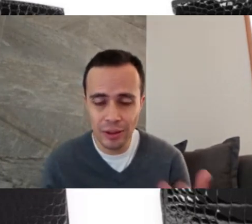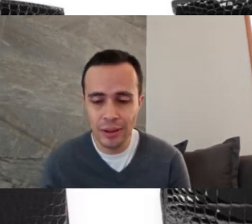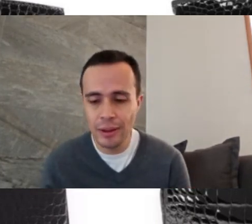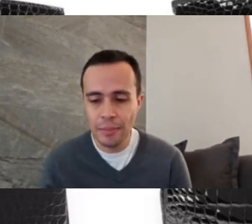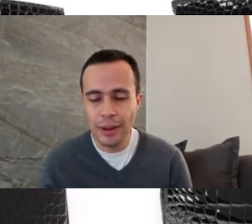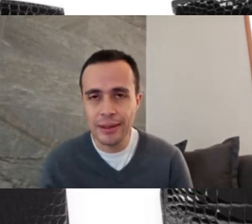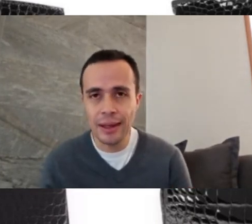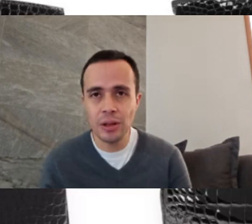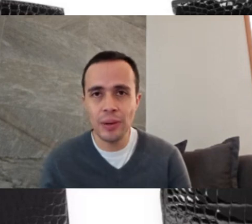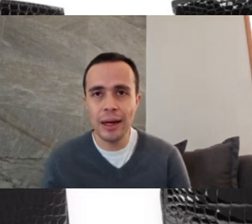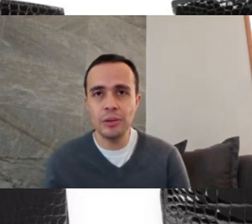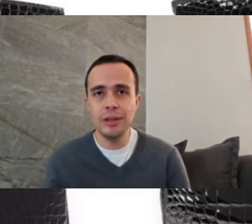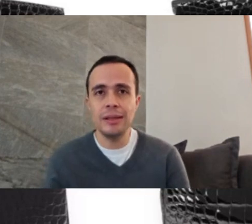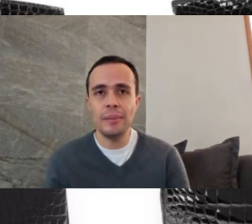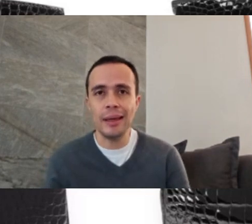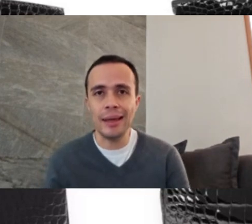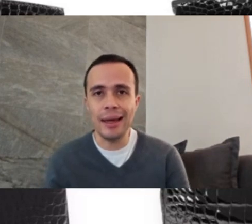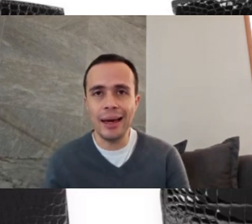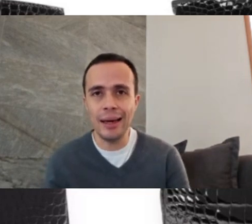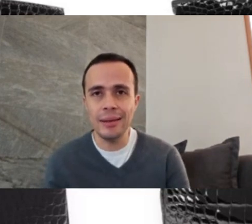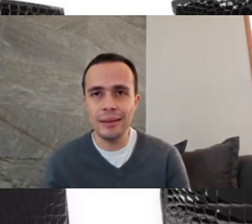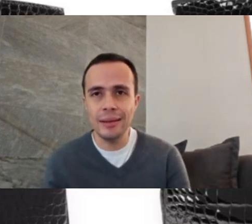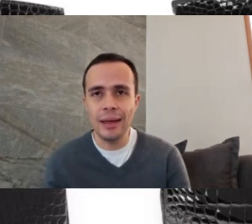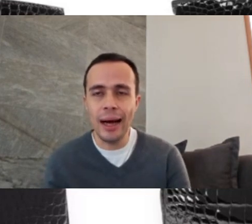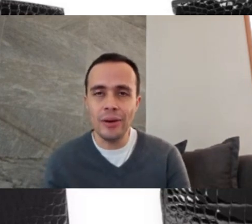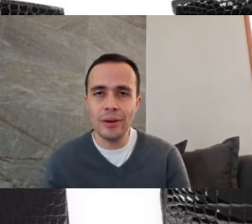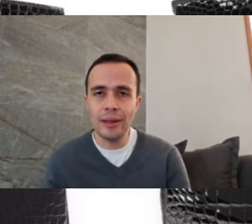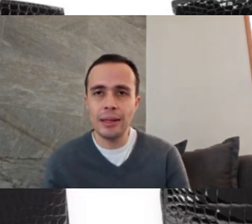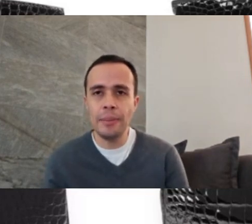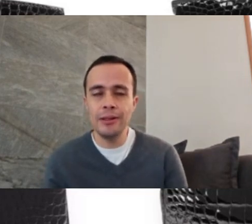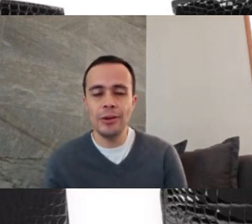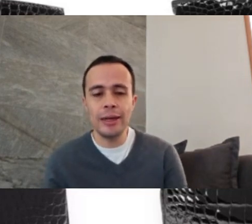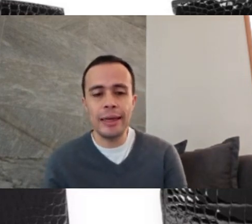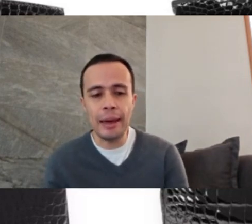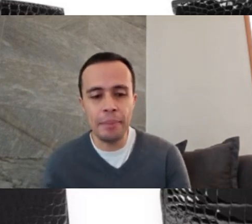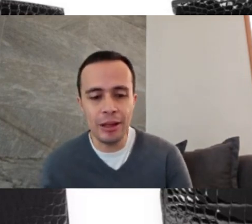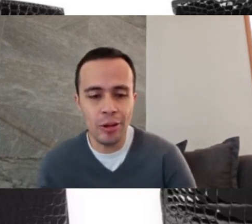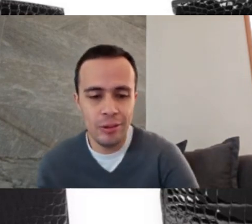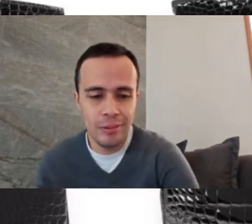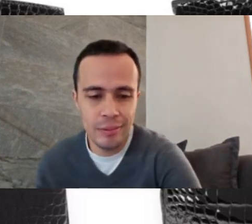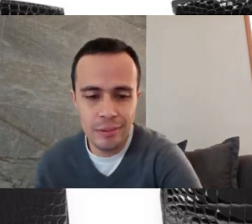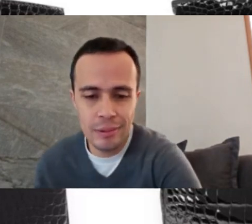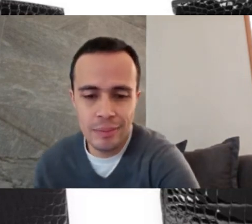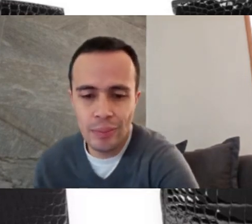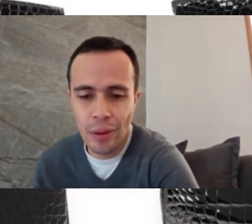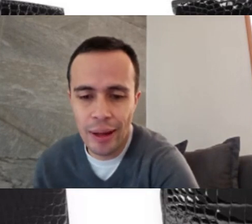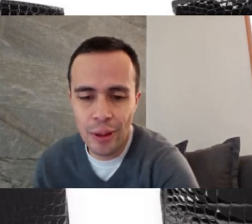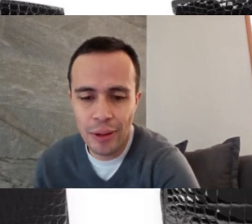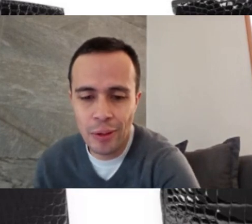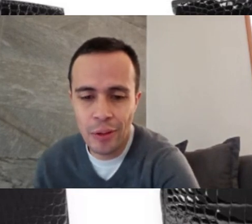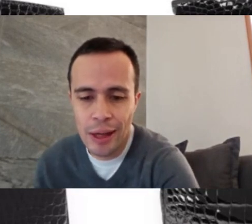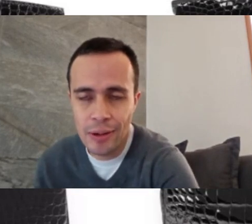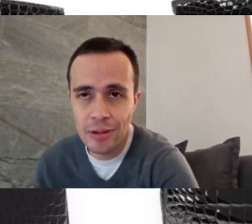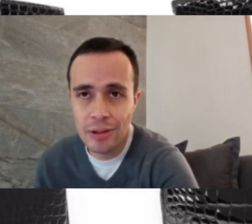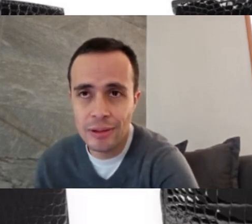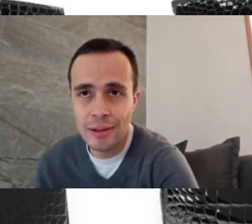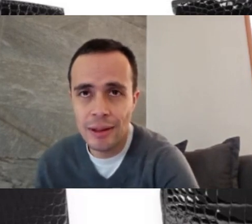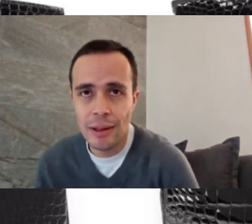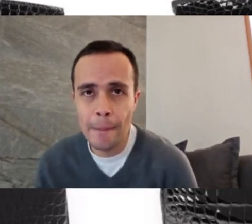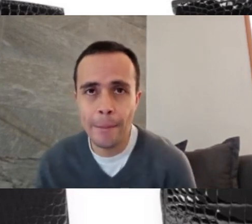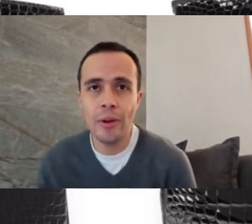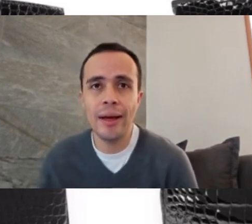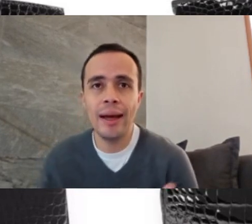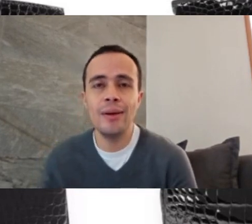porque son perseguidos por la justicia mexicana. Hay órdenes de aprehensión. ¿Y qué pasó? ¿Por qué no dan con